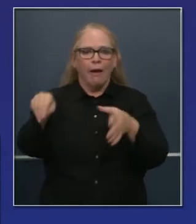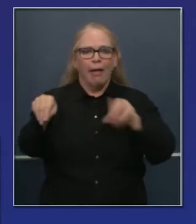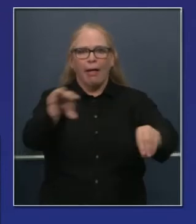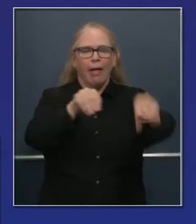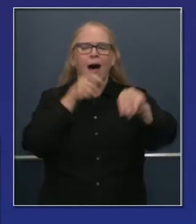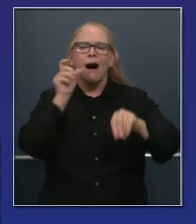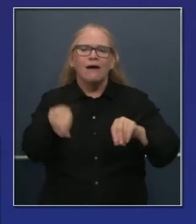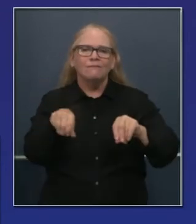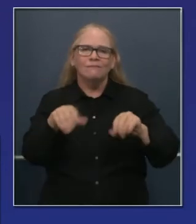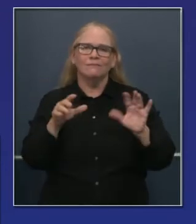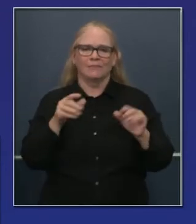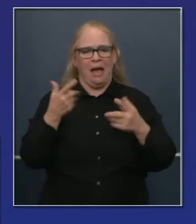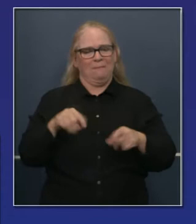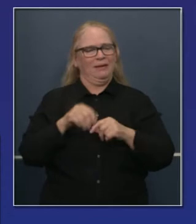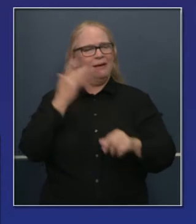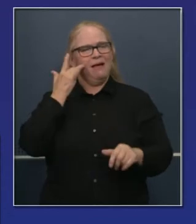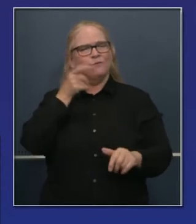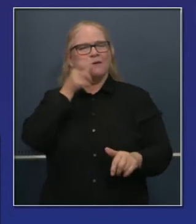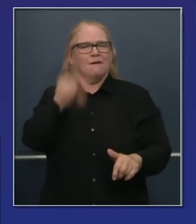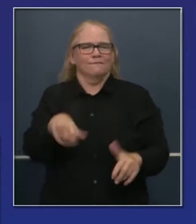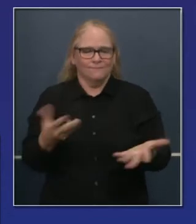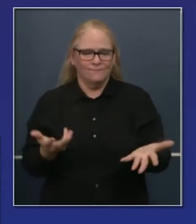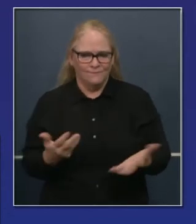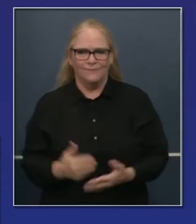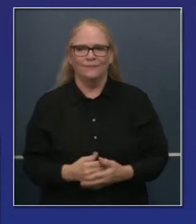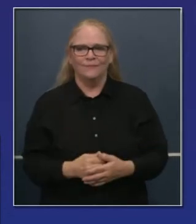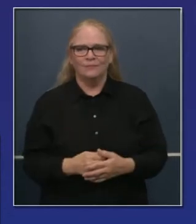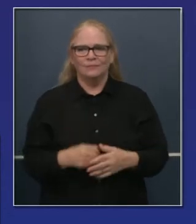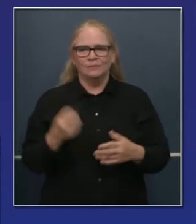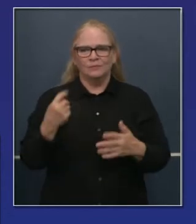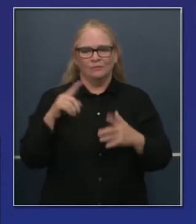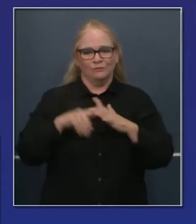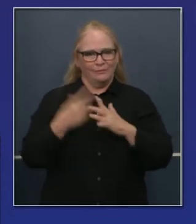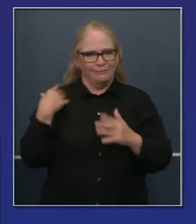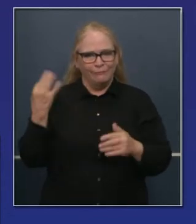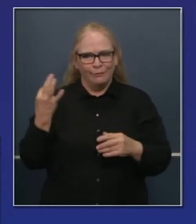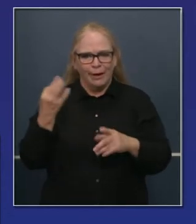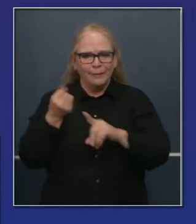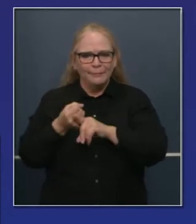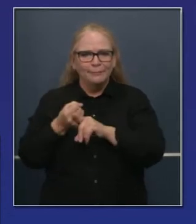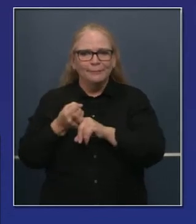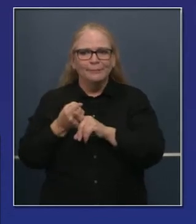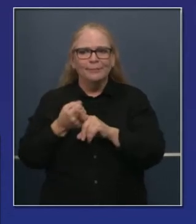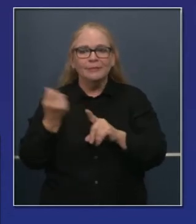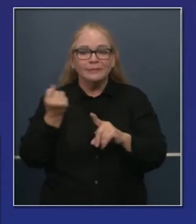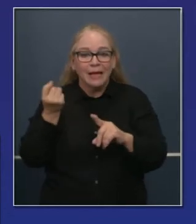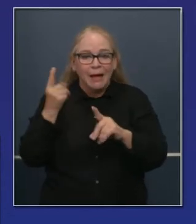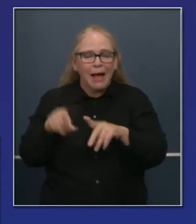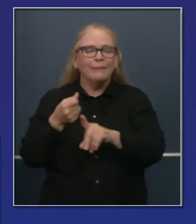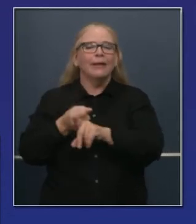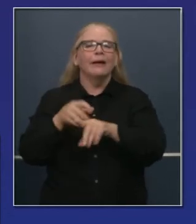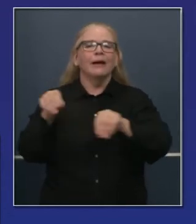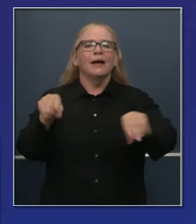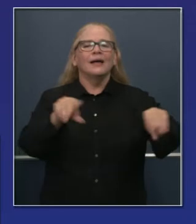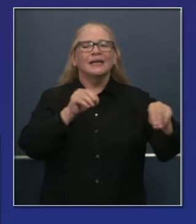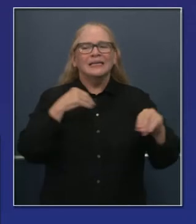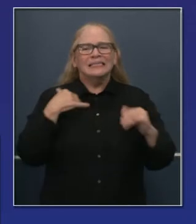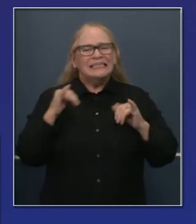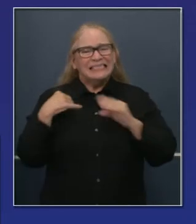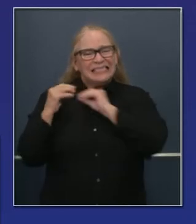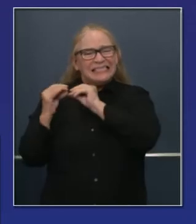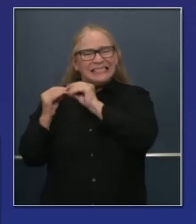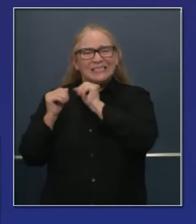estado de california este proceso poco después de que los dije el viernes trabajamos durante el fin de semana con la comisión de energía